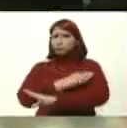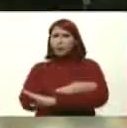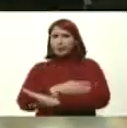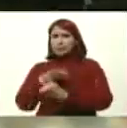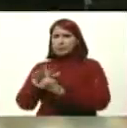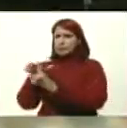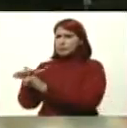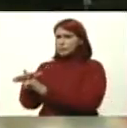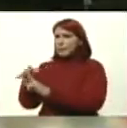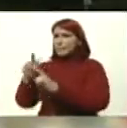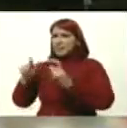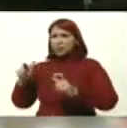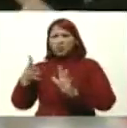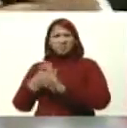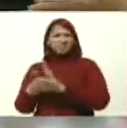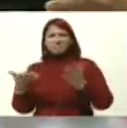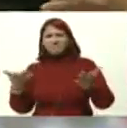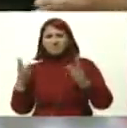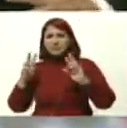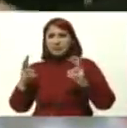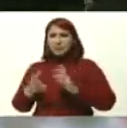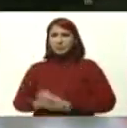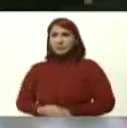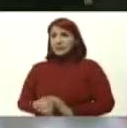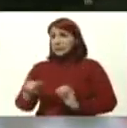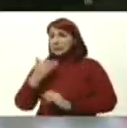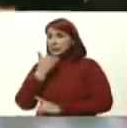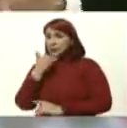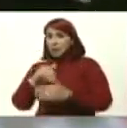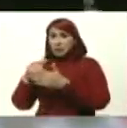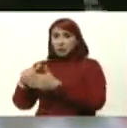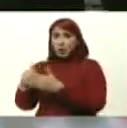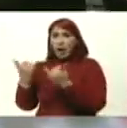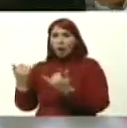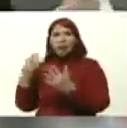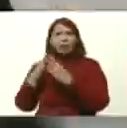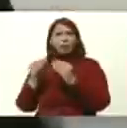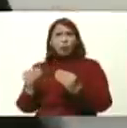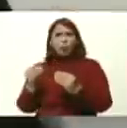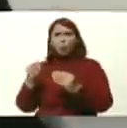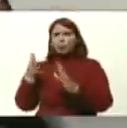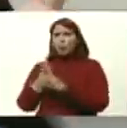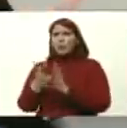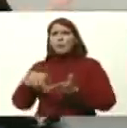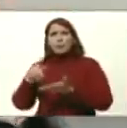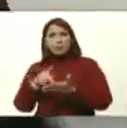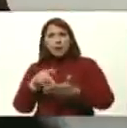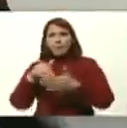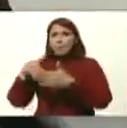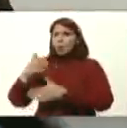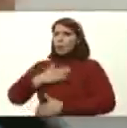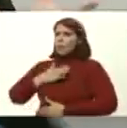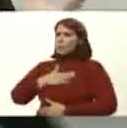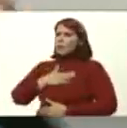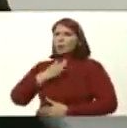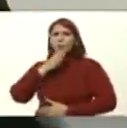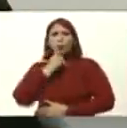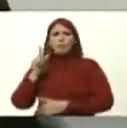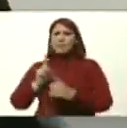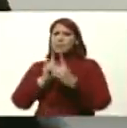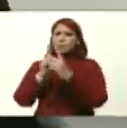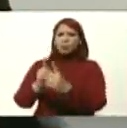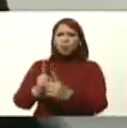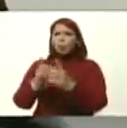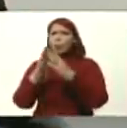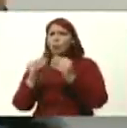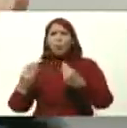gente. ¿A qué me refiero? Que ya vienen las elecciones y ahora todo el mundo habla de participación, de vota por mí, no va a haber persecución, todos